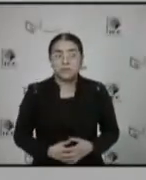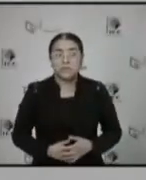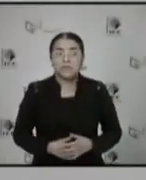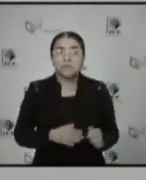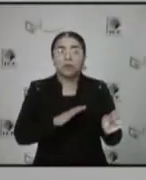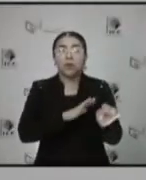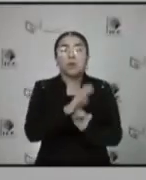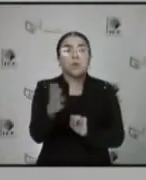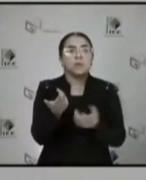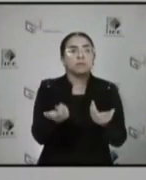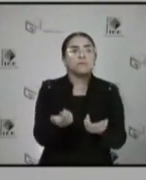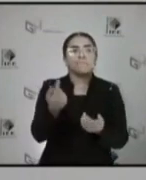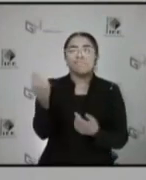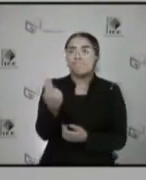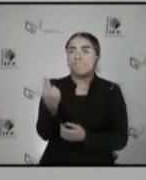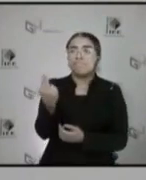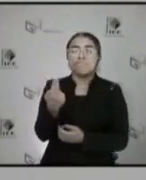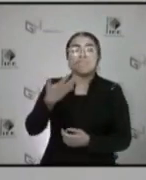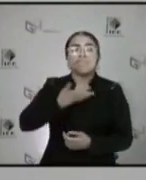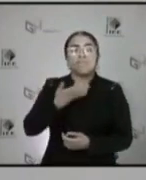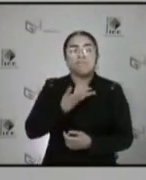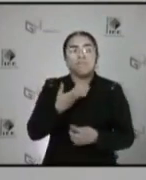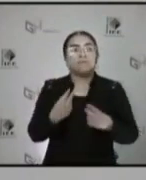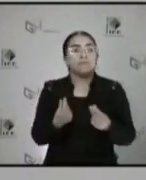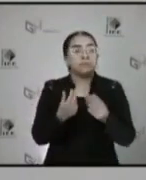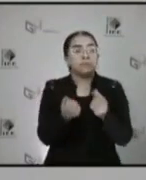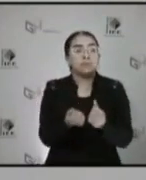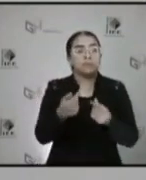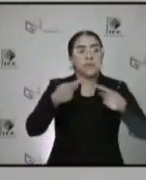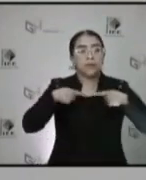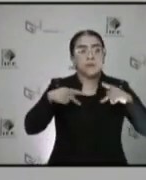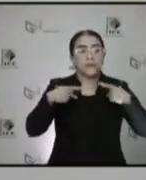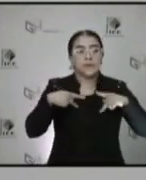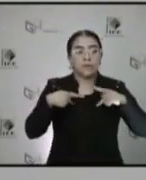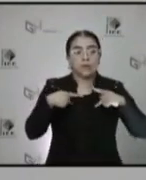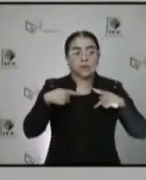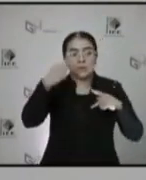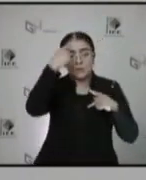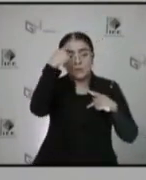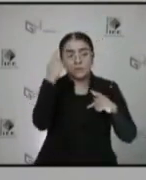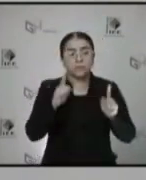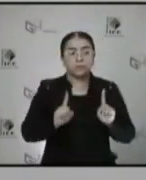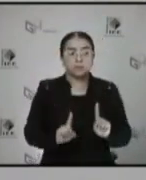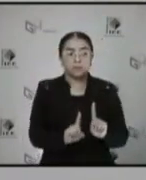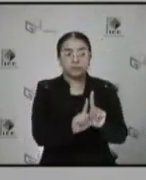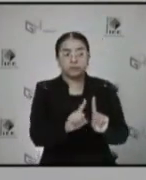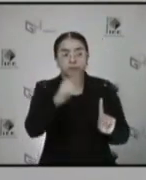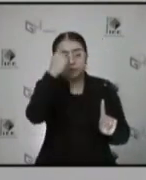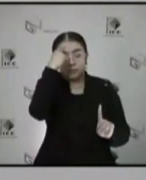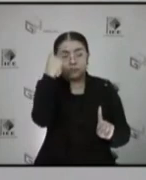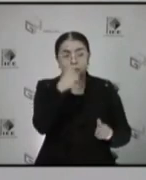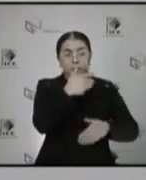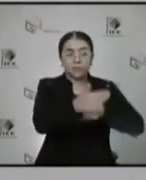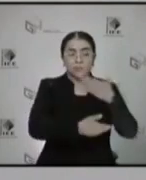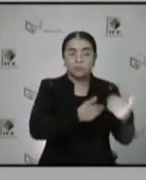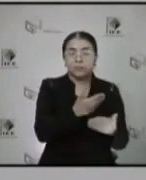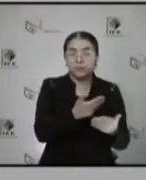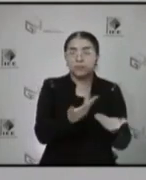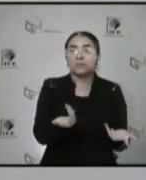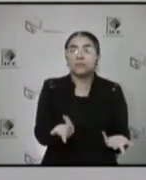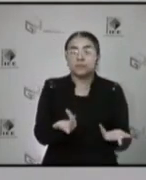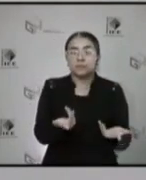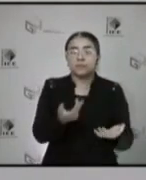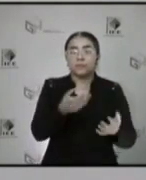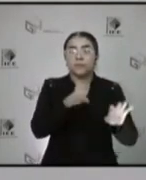¿Cuáles deben ser las aptitudes y capacidades de las personas que le acompañarían en su gestión? Esta